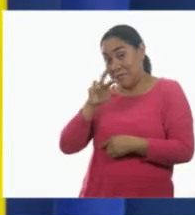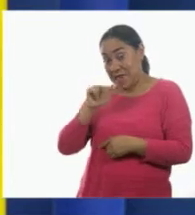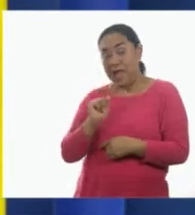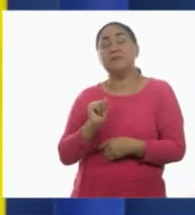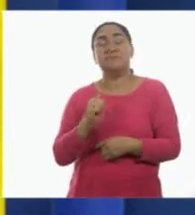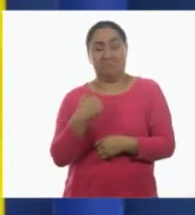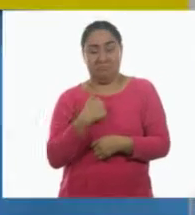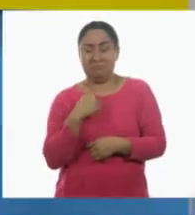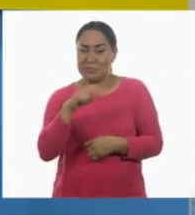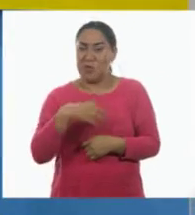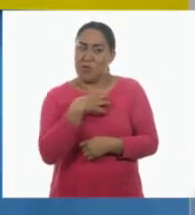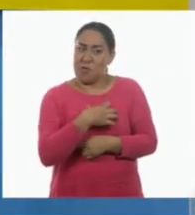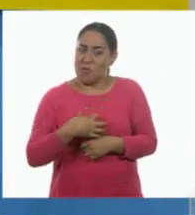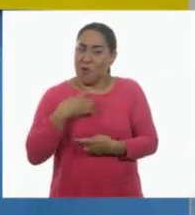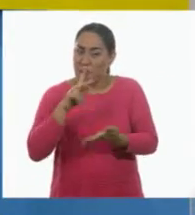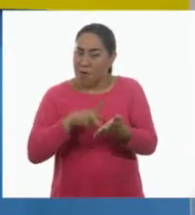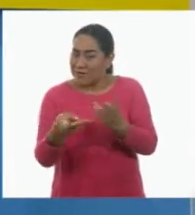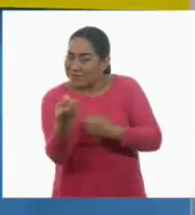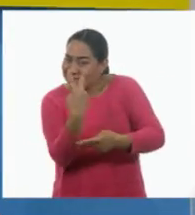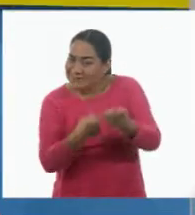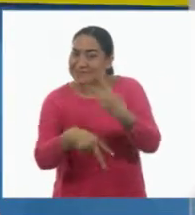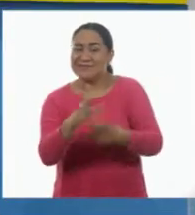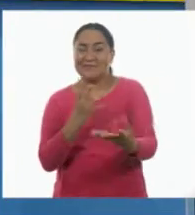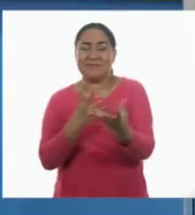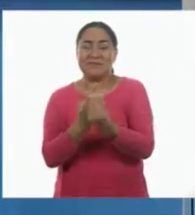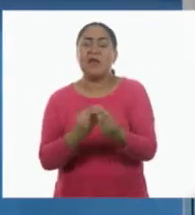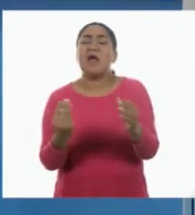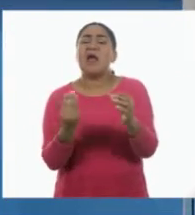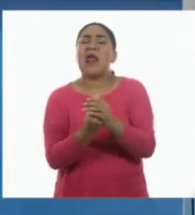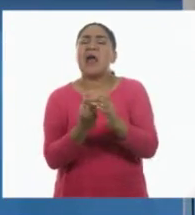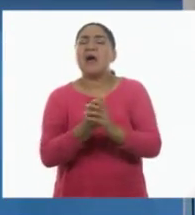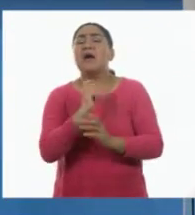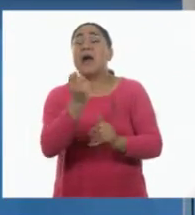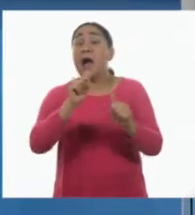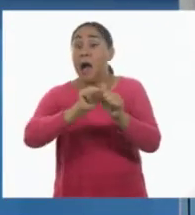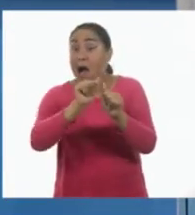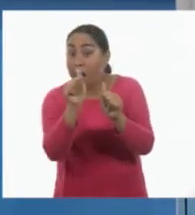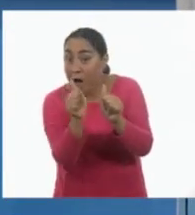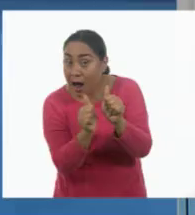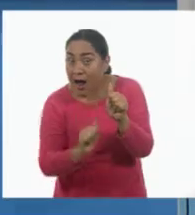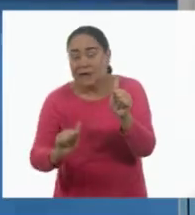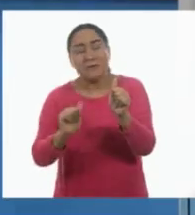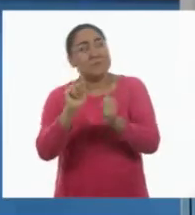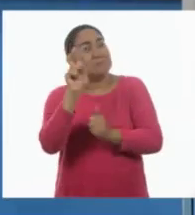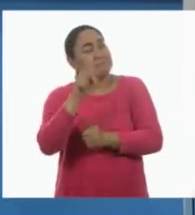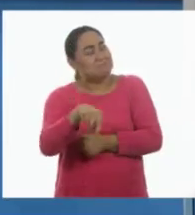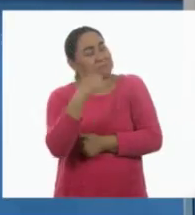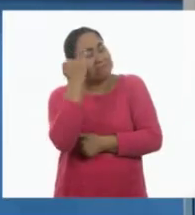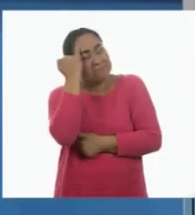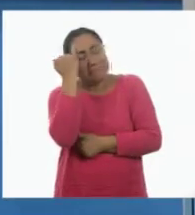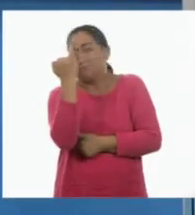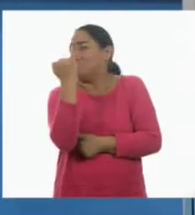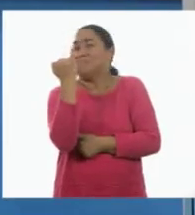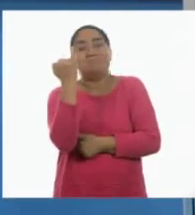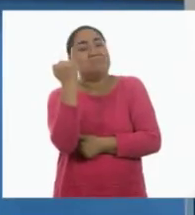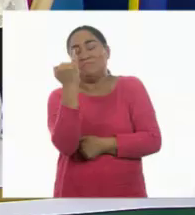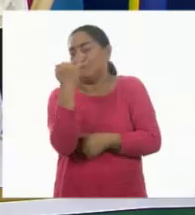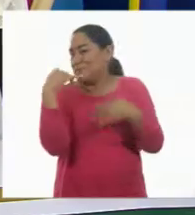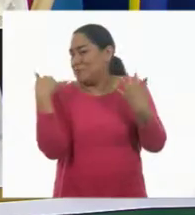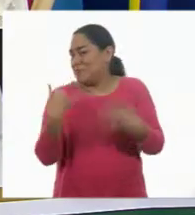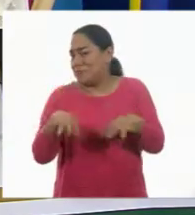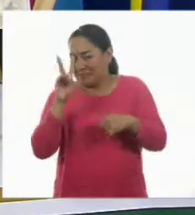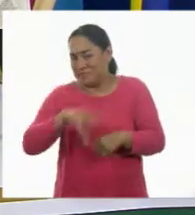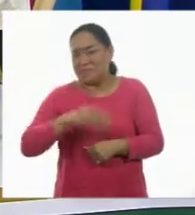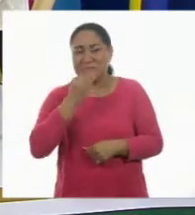de recibirlos el día de hoy porque vamos a tener una clase de artes que ni se pueden imaginar. Increíble.